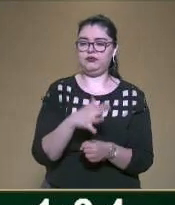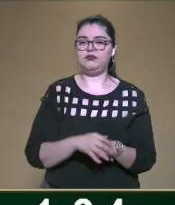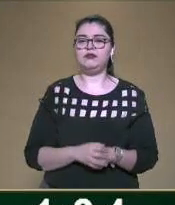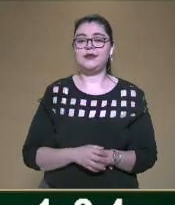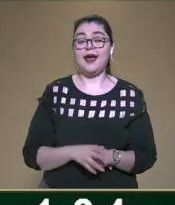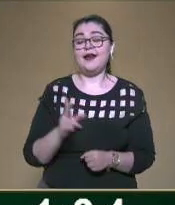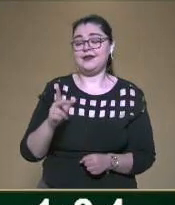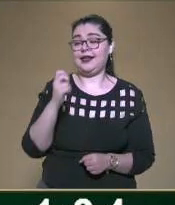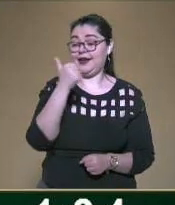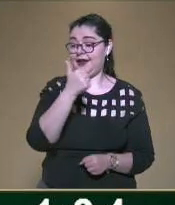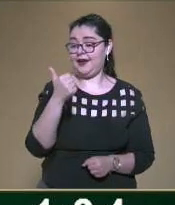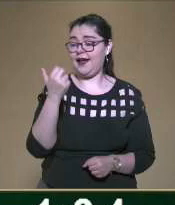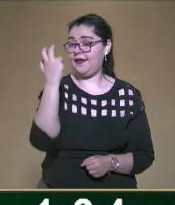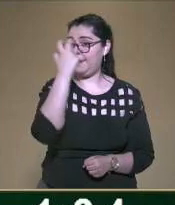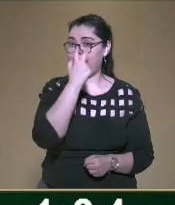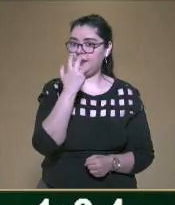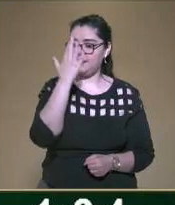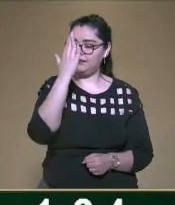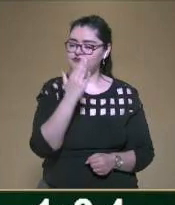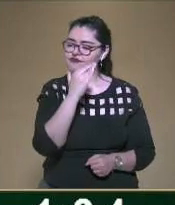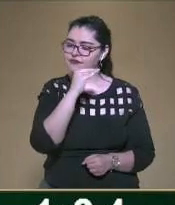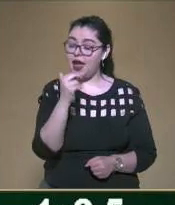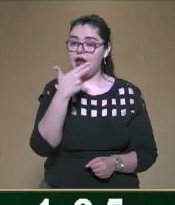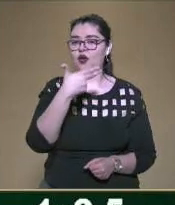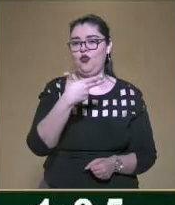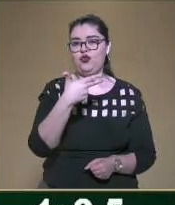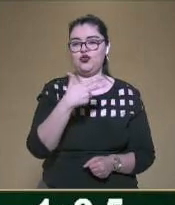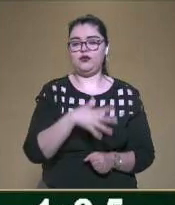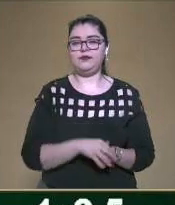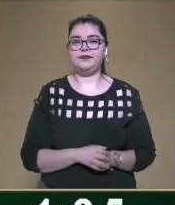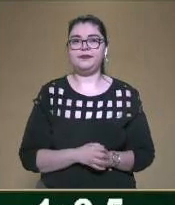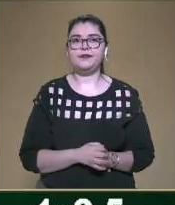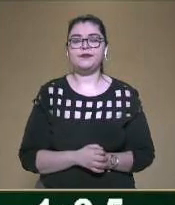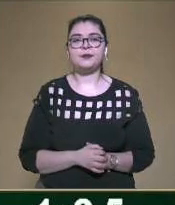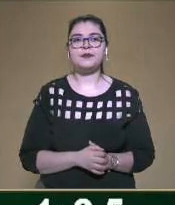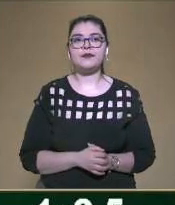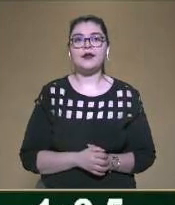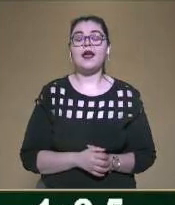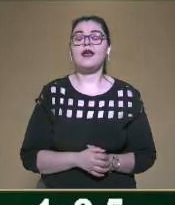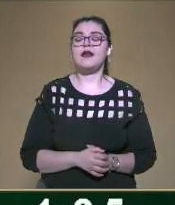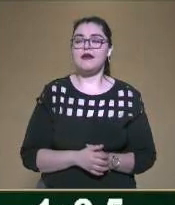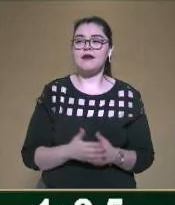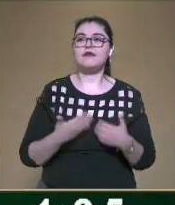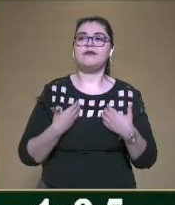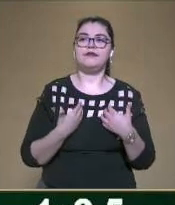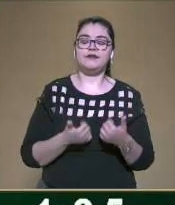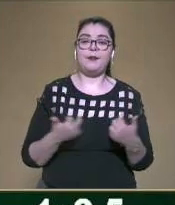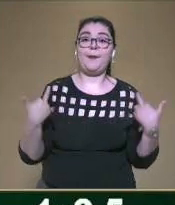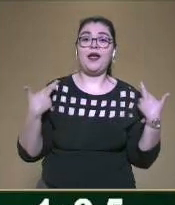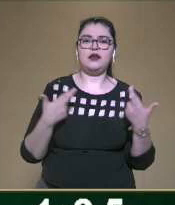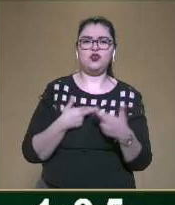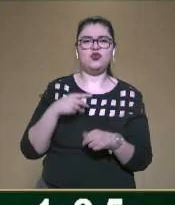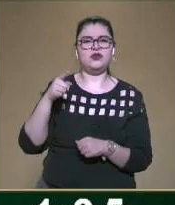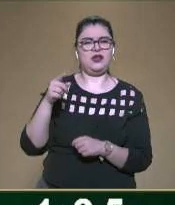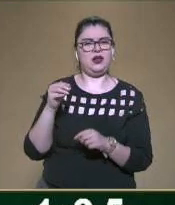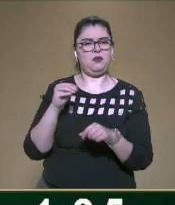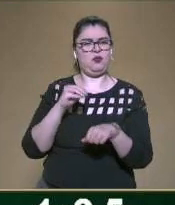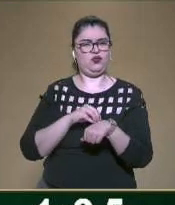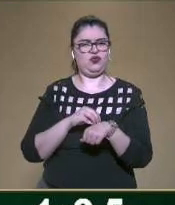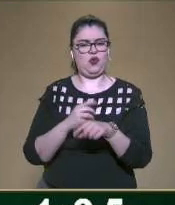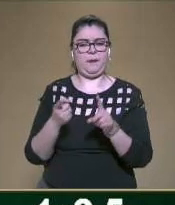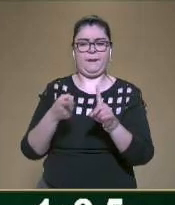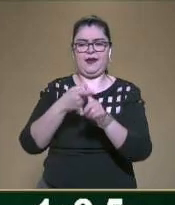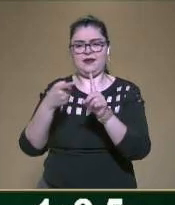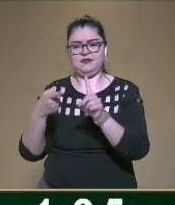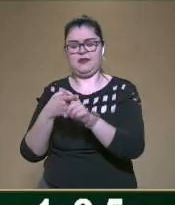en 8 partes. Excelente. Entonces, maestro, usted puso un signo de más. Así es.